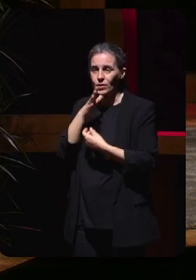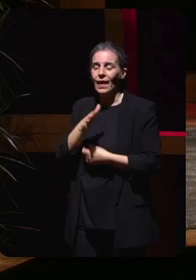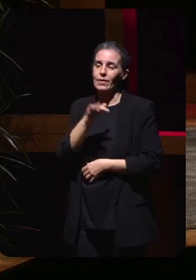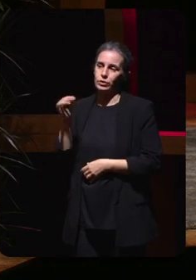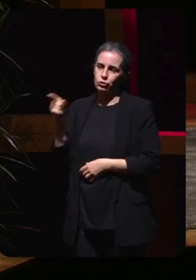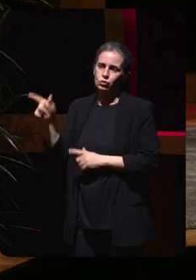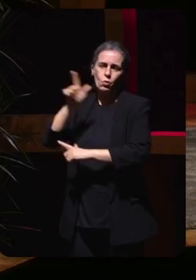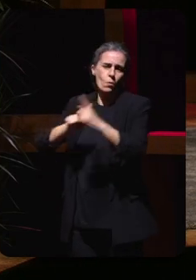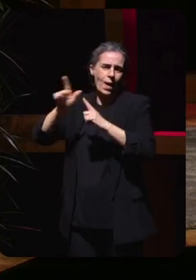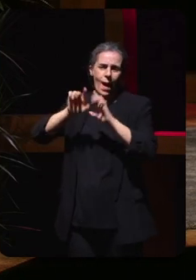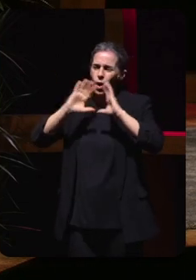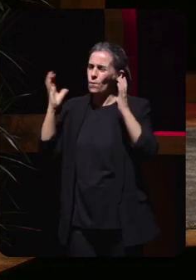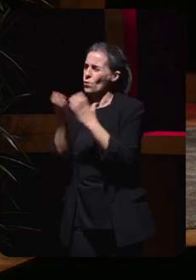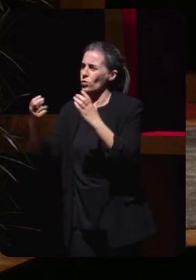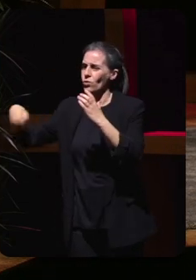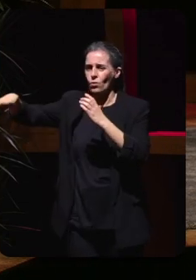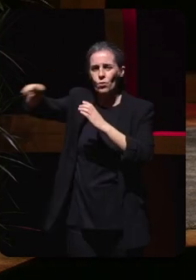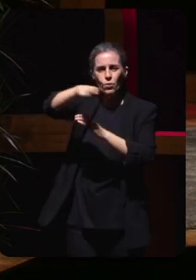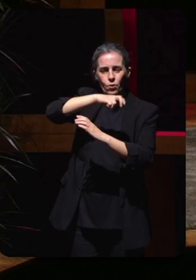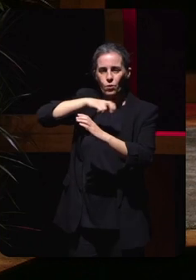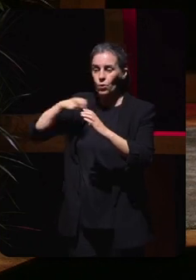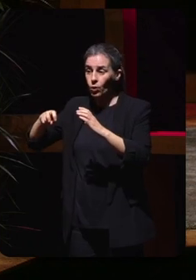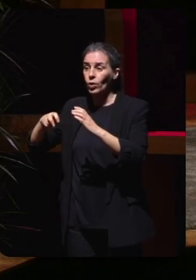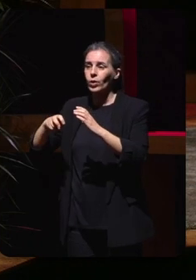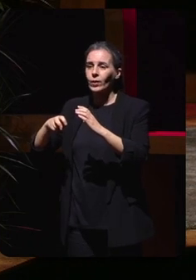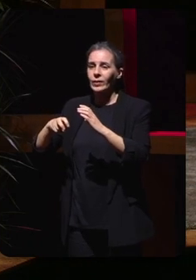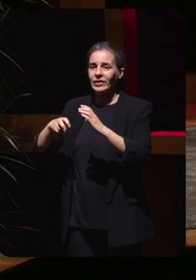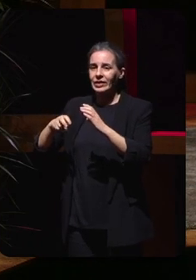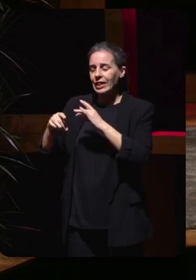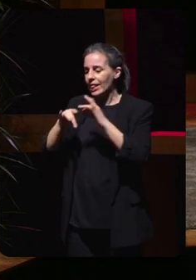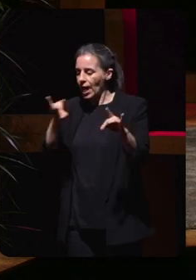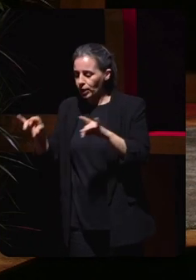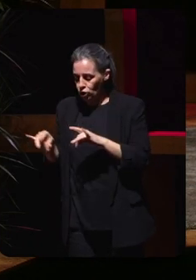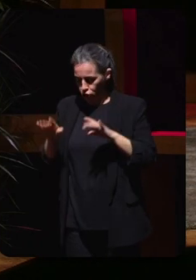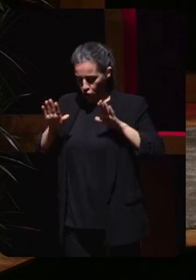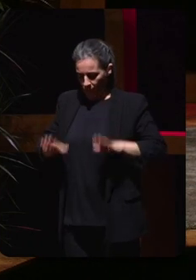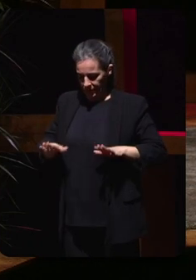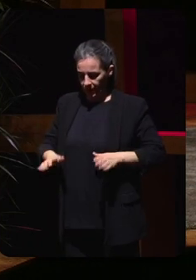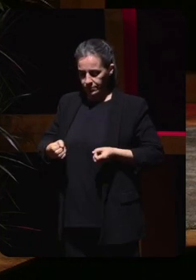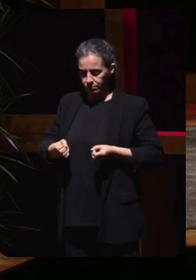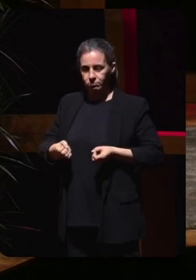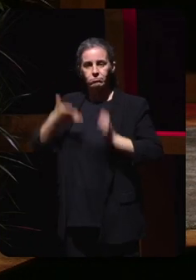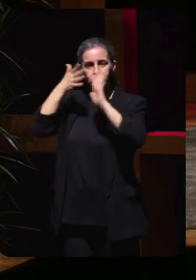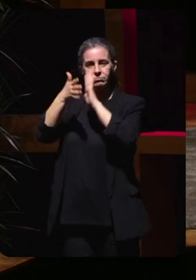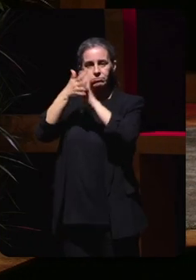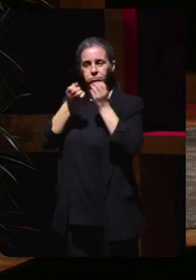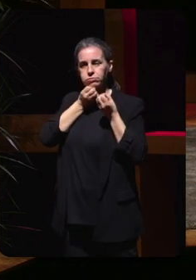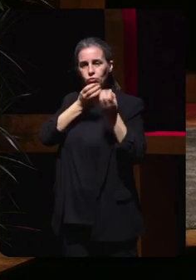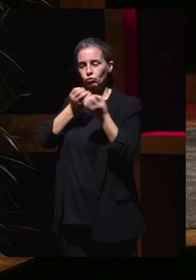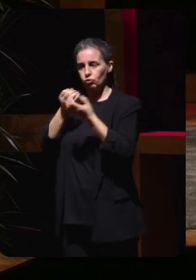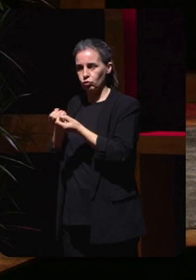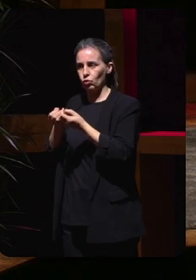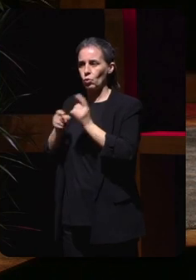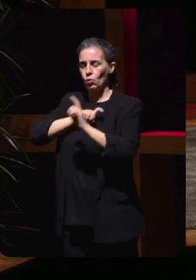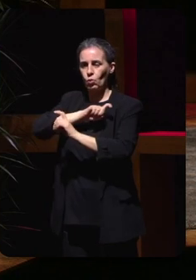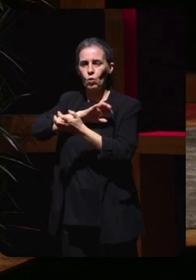viajado por prácticamente todo el mundo, de haber contado el territorio en el que tú estabas, en el que tú te establecías, de haber contado también el conflicto